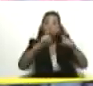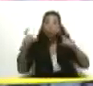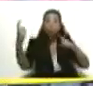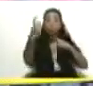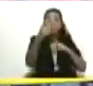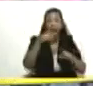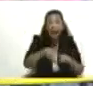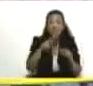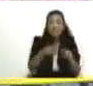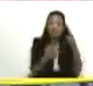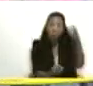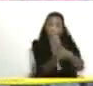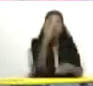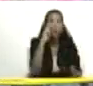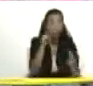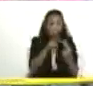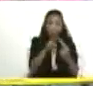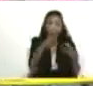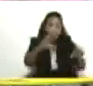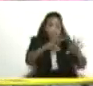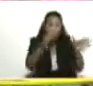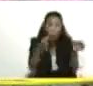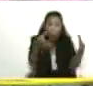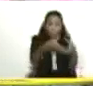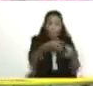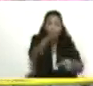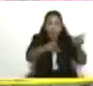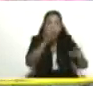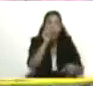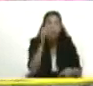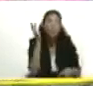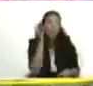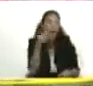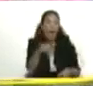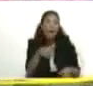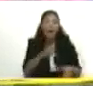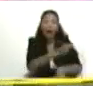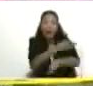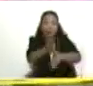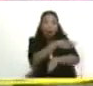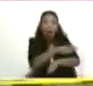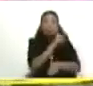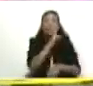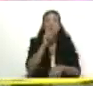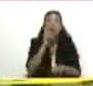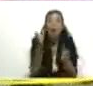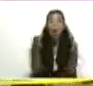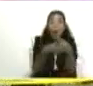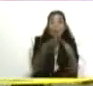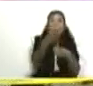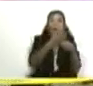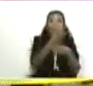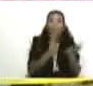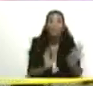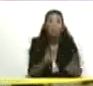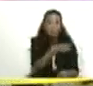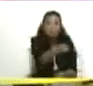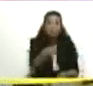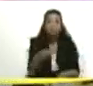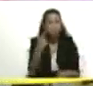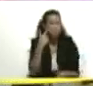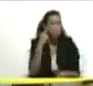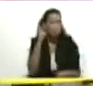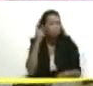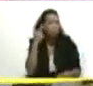Marín. Yo los conocí, Luis José. Yo era un chamo. Y ya sonaba madera, madera,